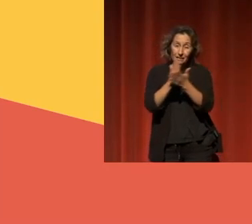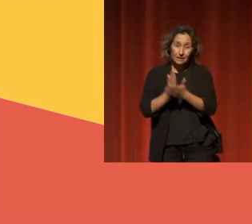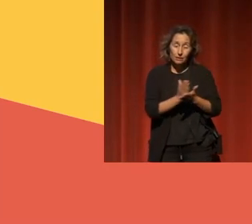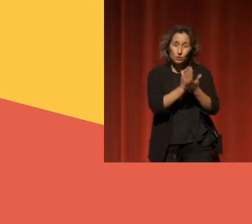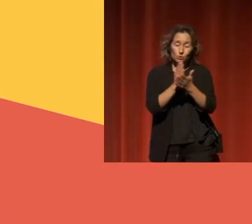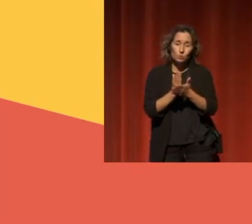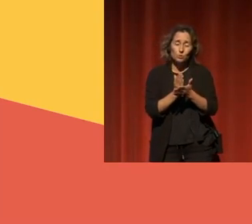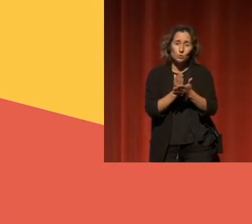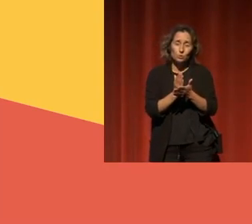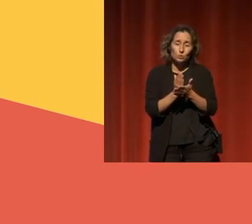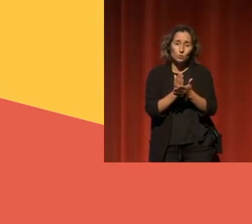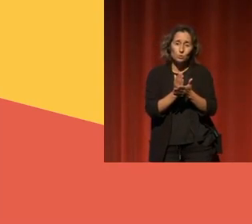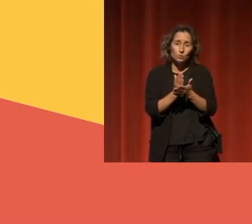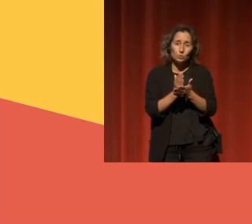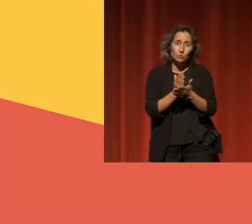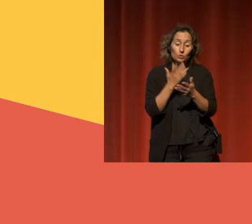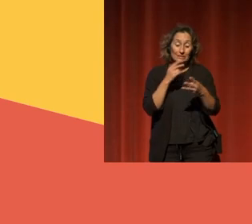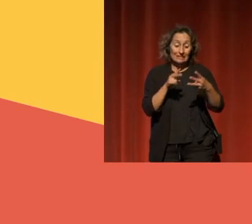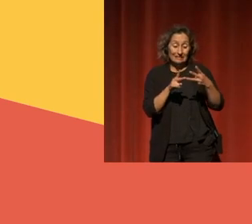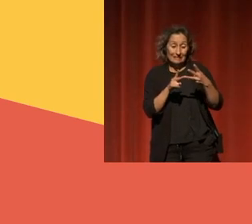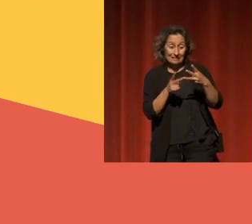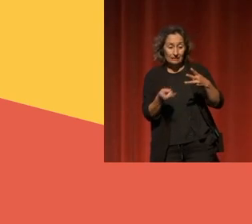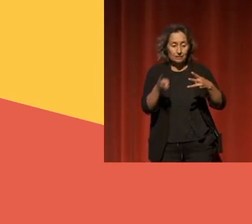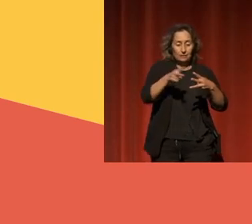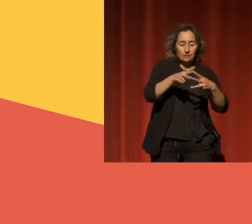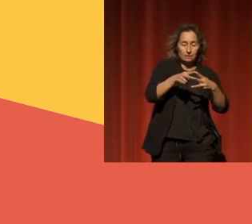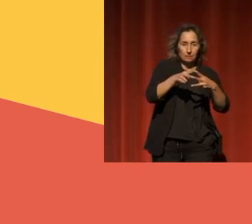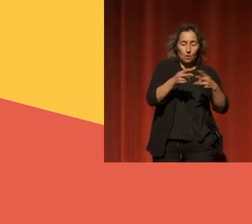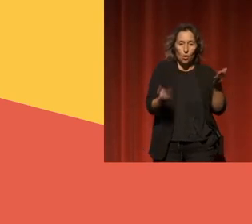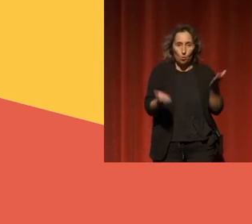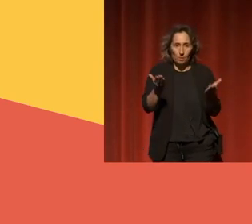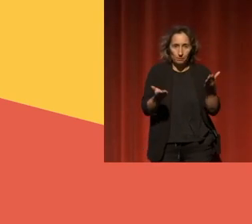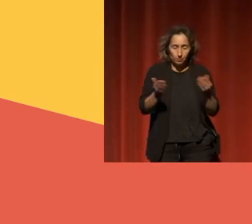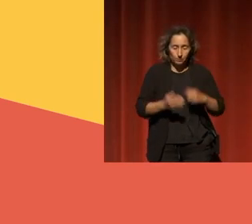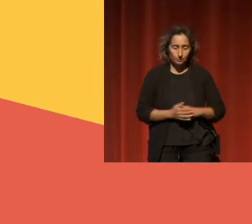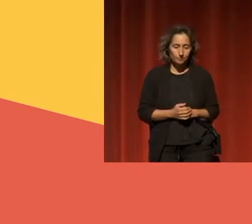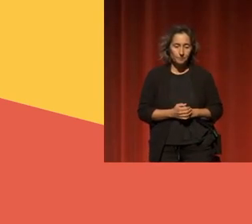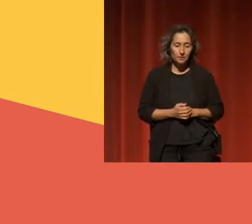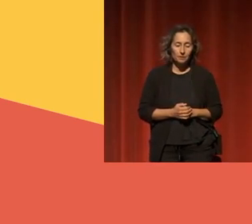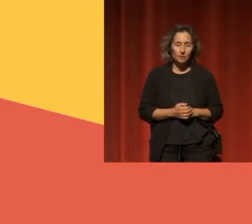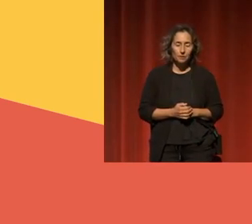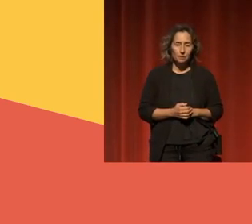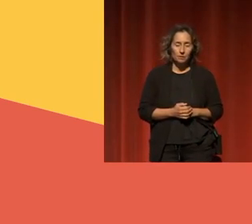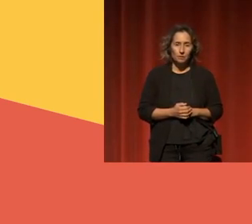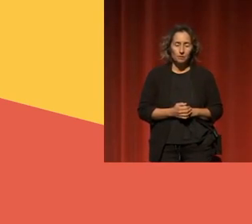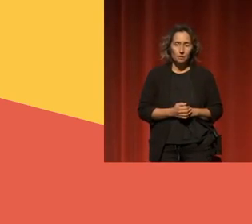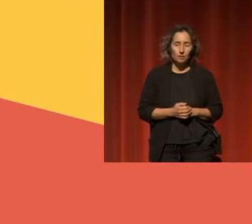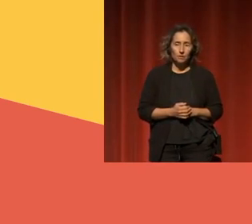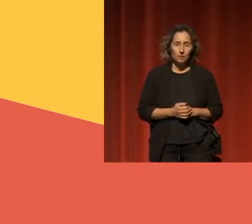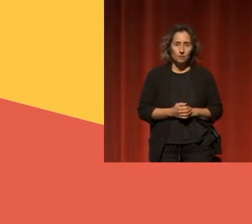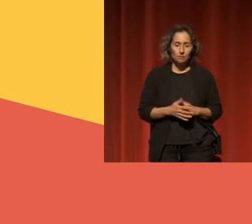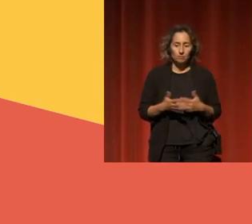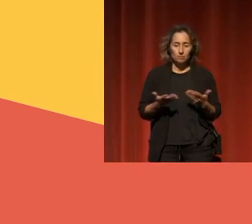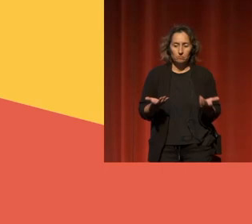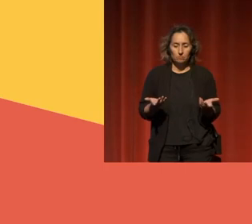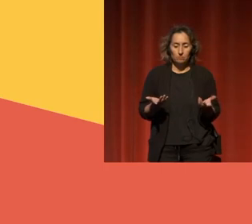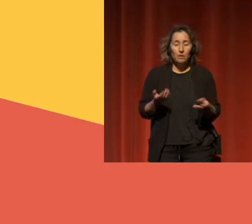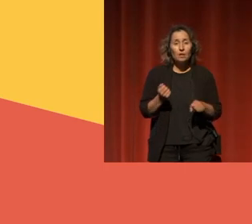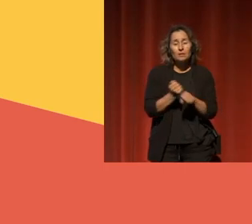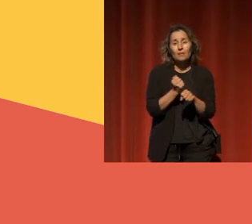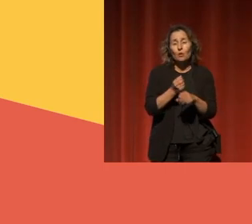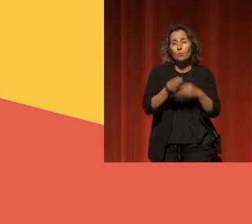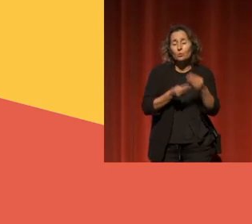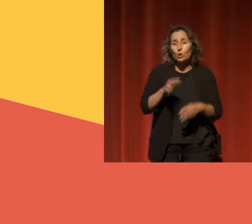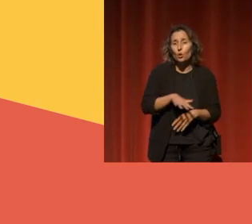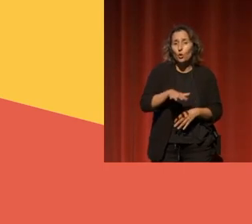vamos a comparar con esas otras dos zonas eh evidentemente hemos tenido que hacer el trabajo a nivel municipal y luego